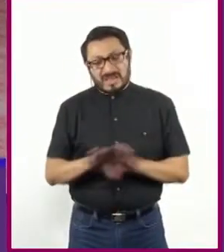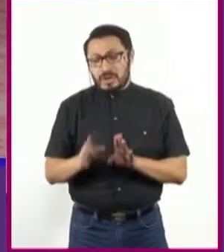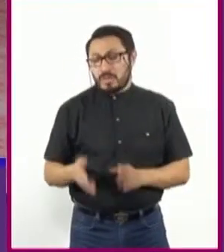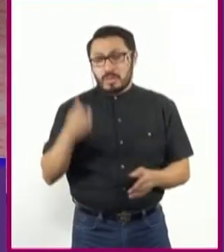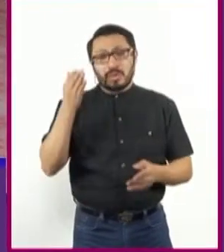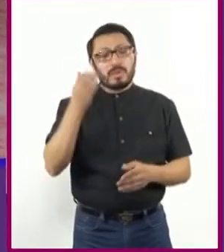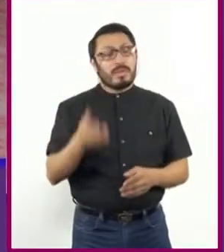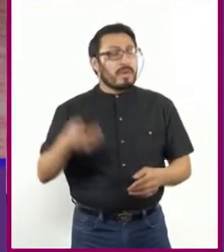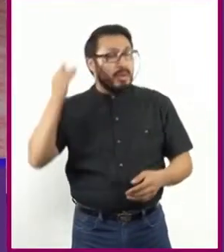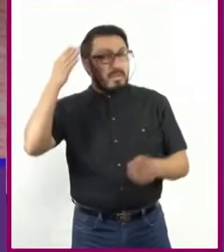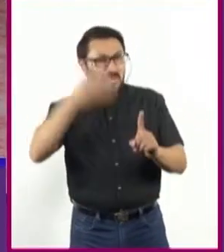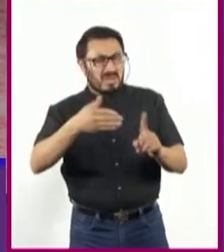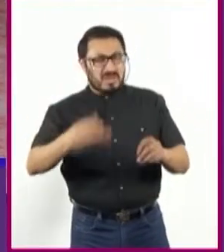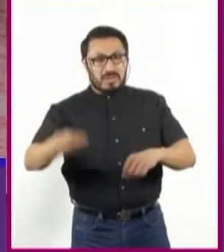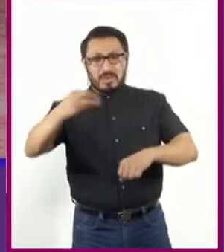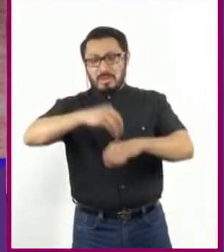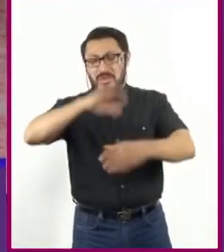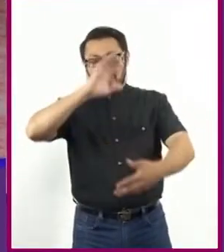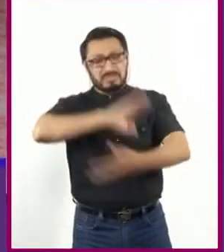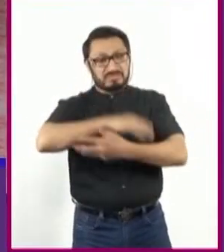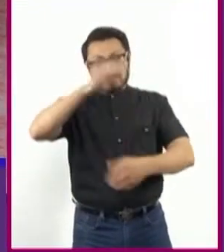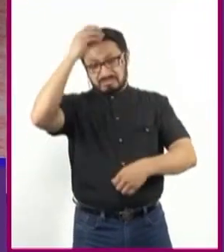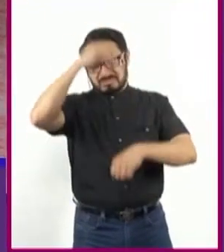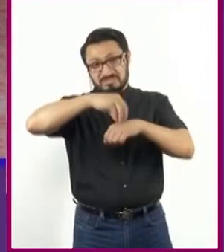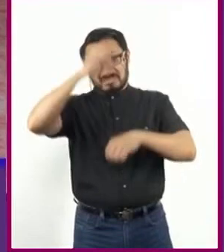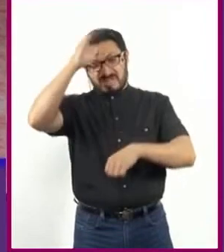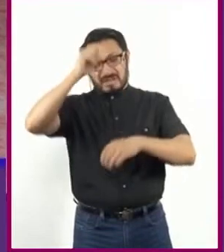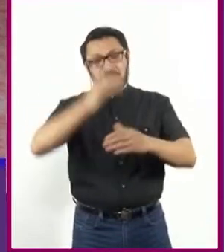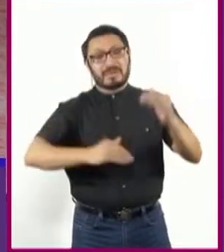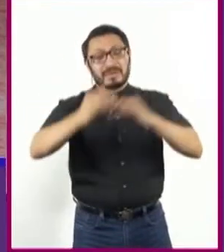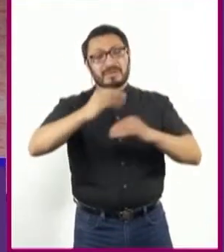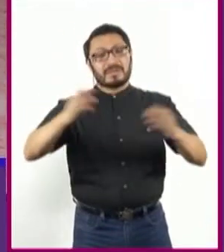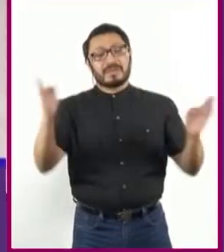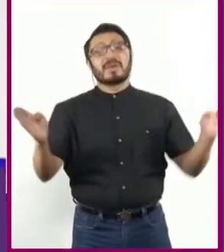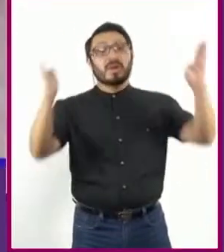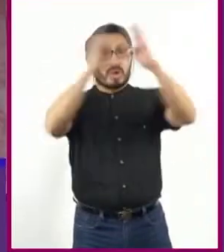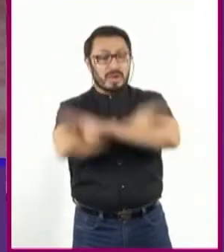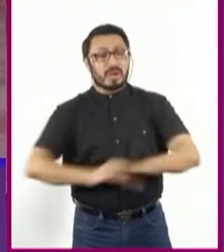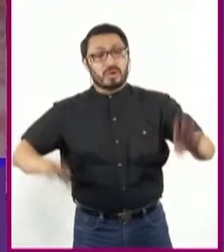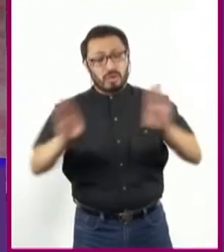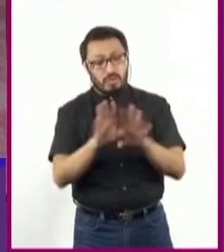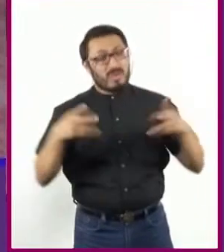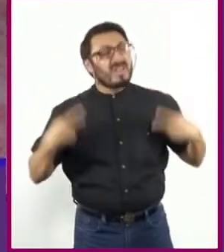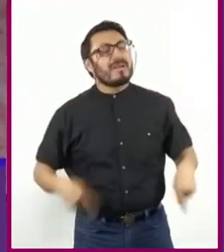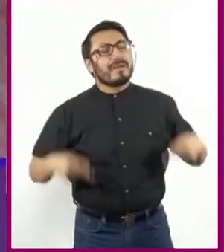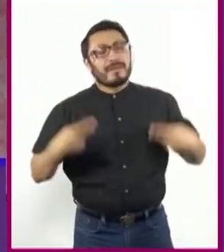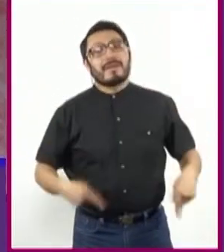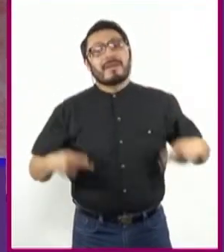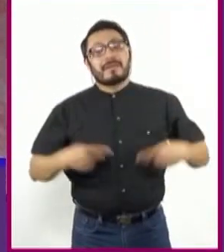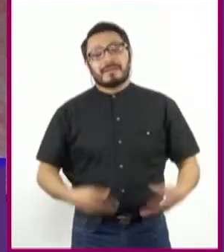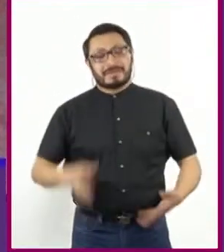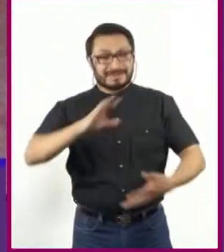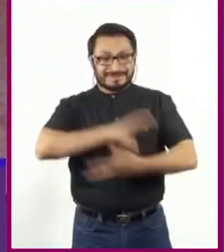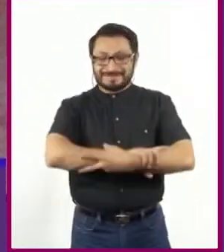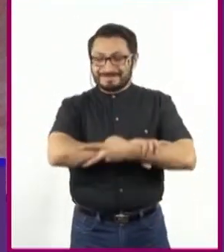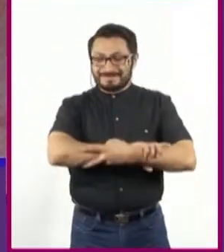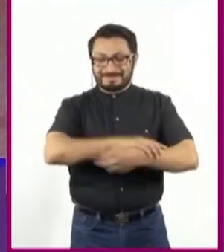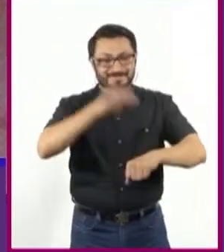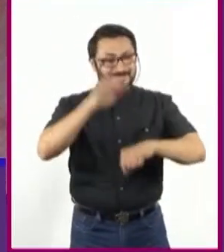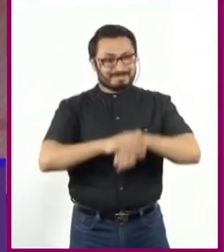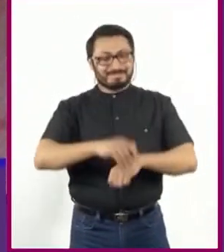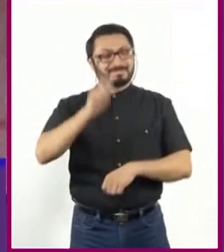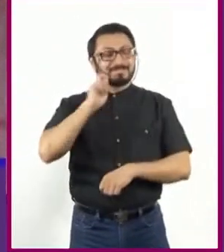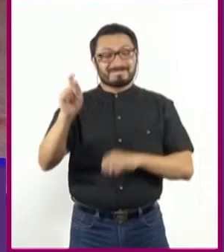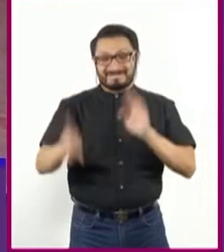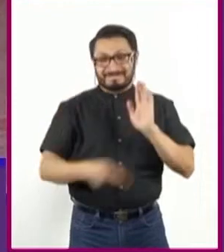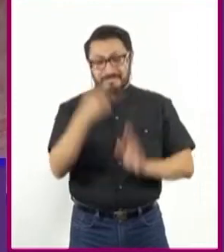propongan llegar a metas comunes más elevadas. La reconciliación propicia que las partes en conflicto restauren los lazos en común. Y